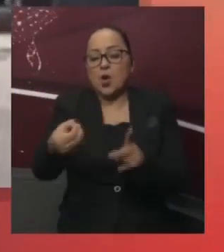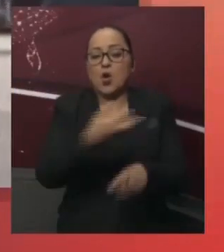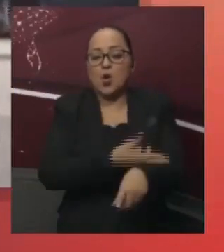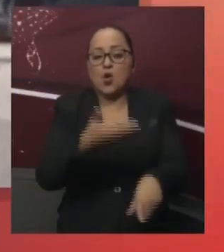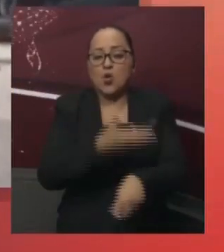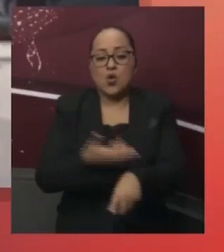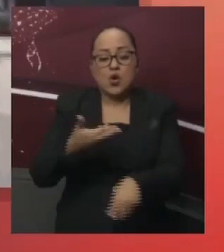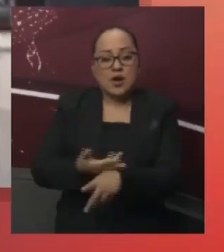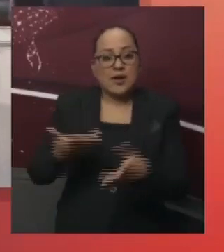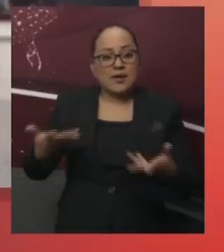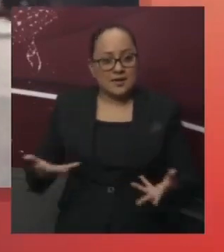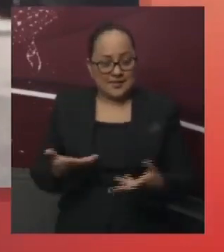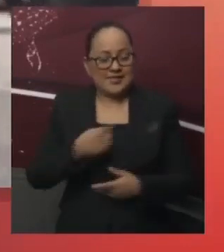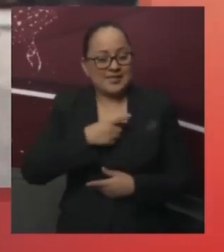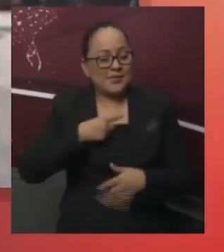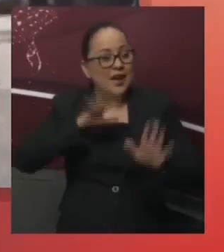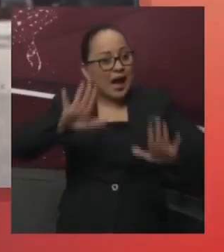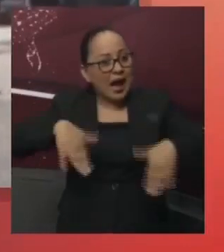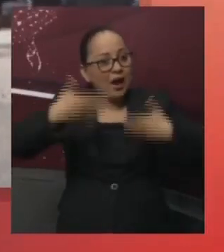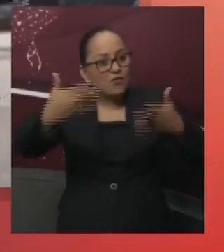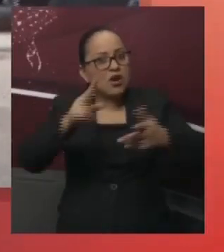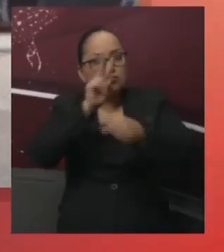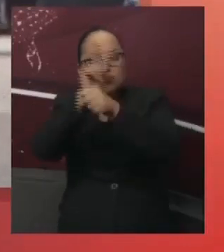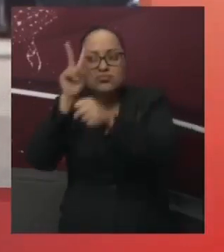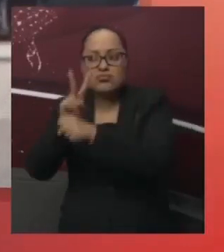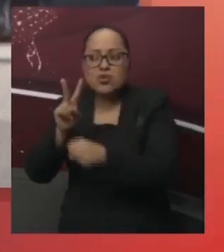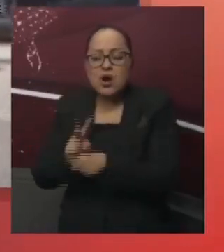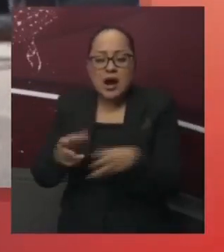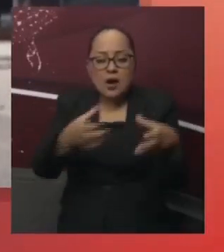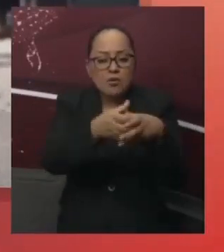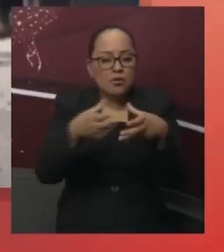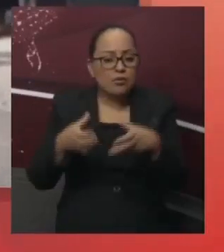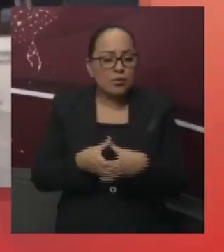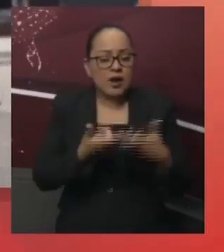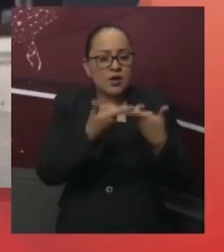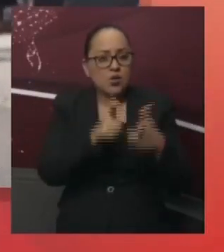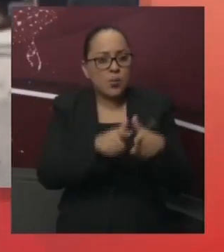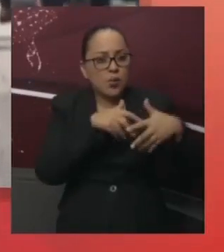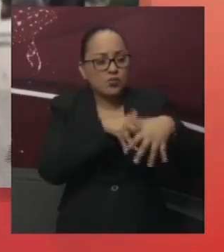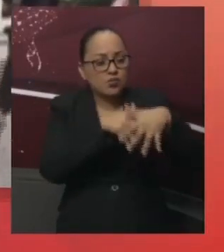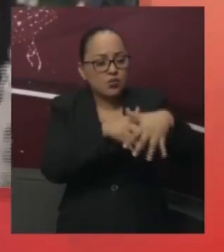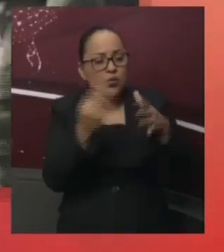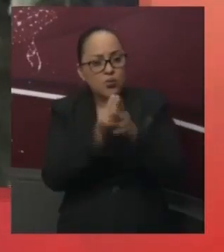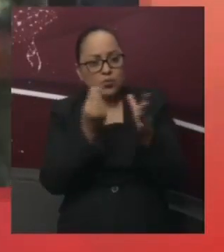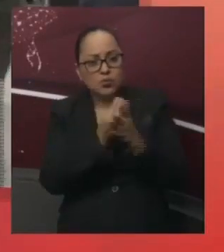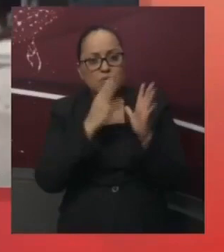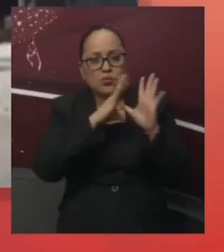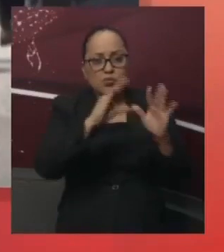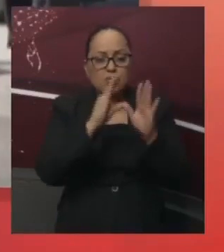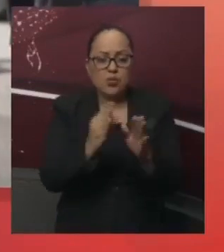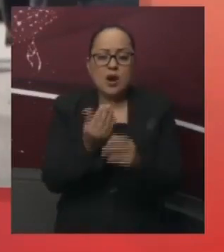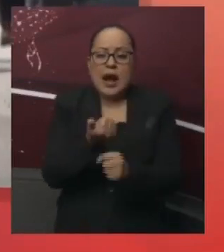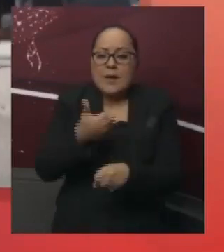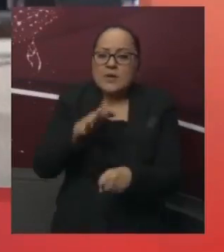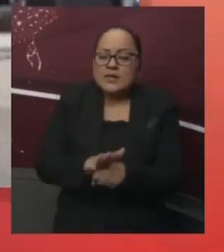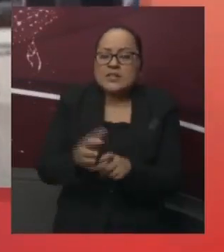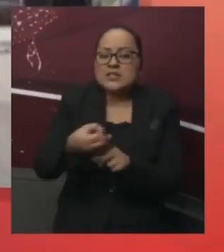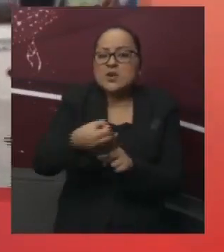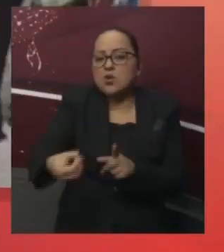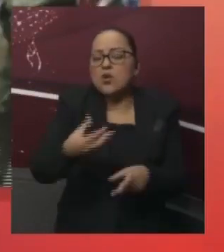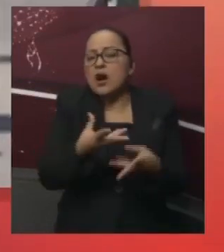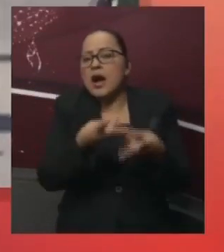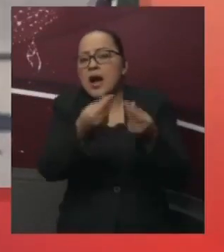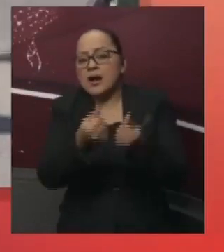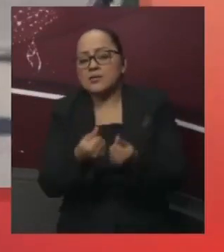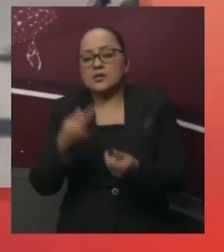afuera, está alguien que ande supervisando las tropas, en el sentido que las capacite, que las administre, ¿no? Y esa es la función